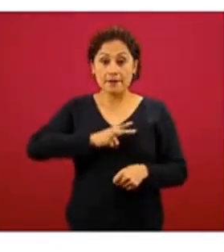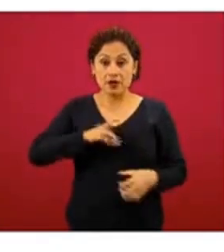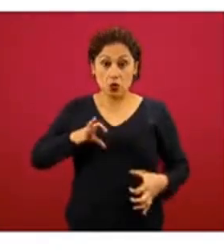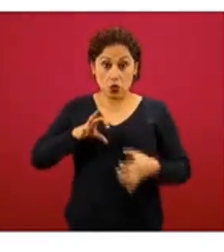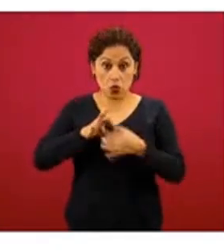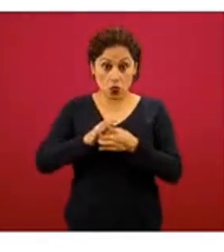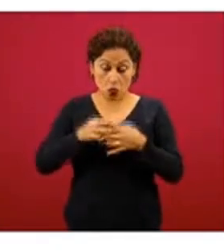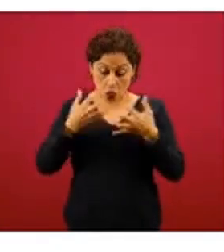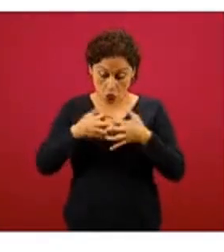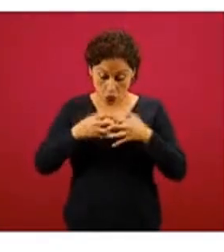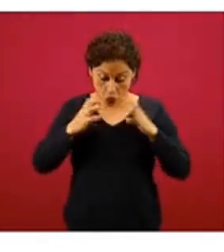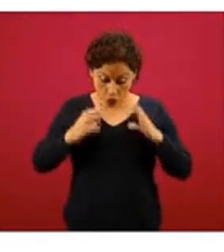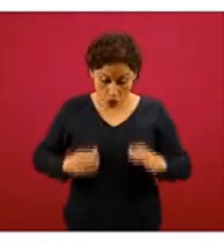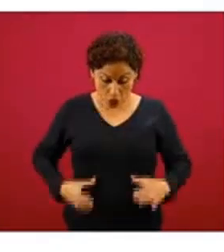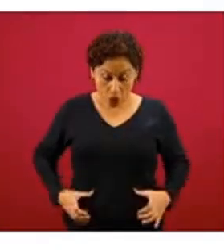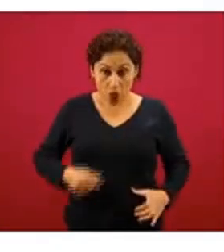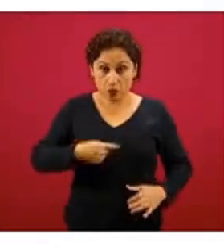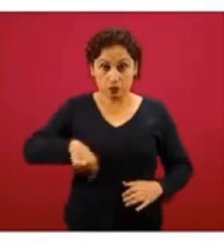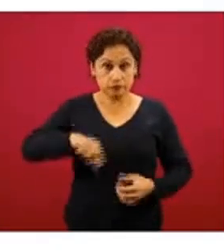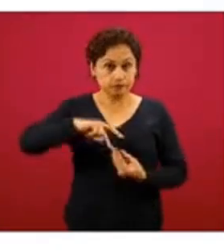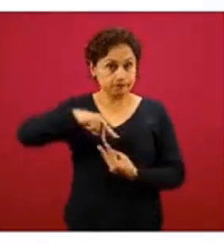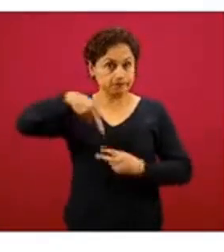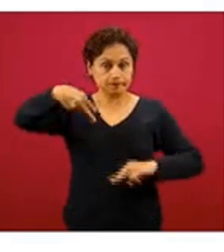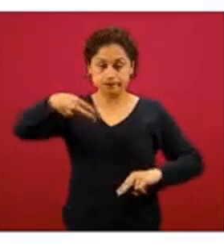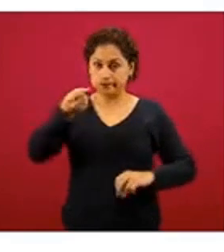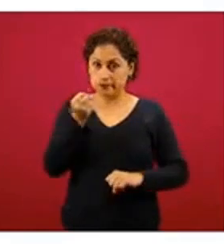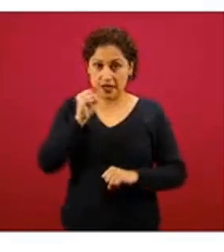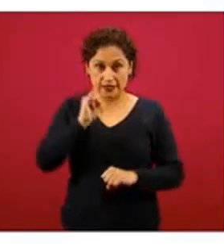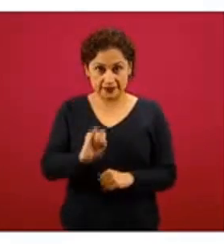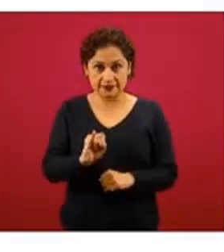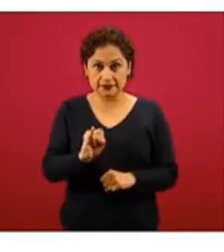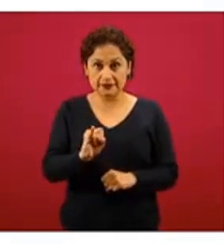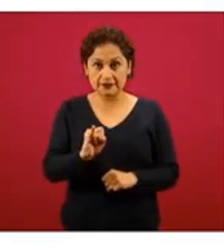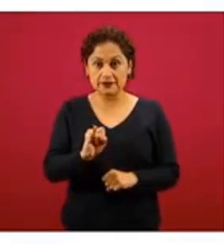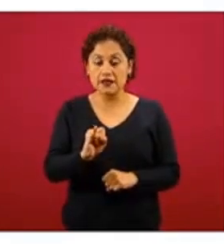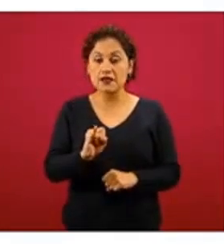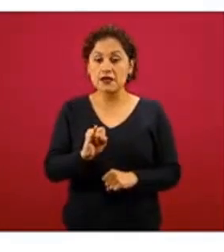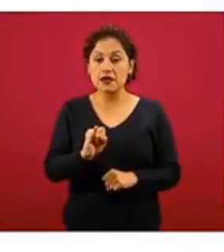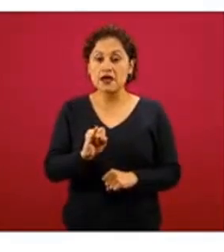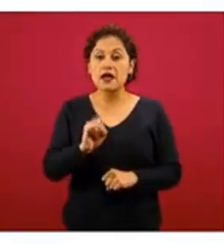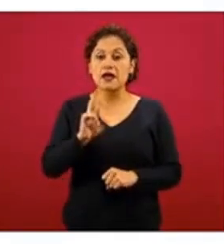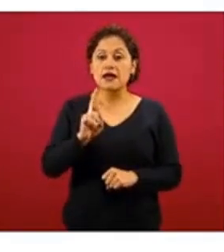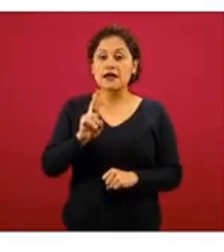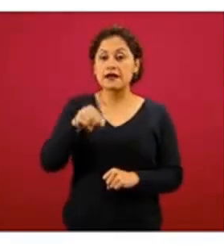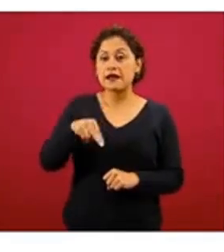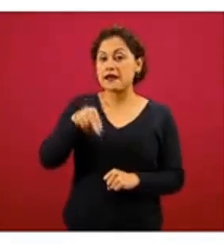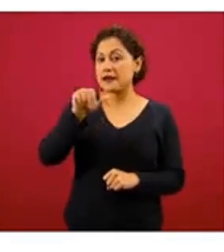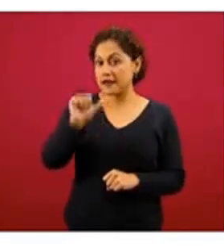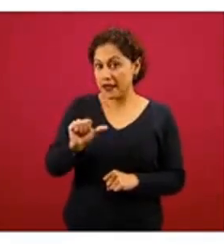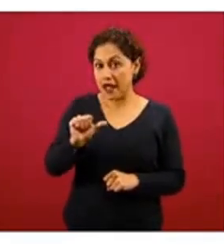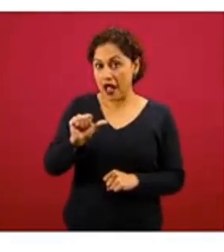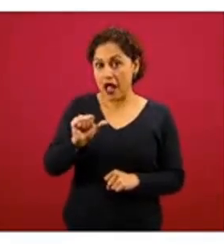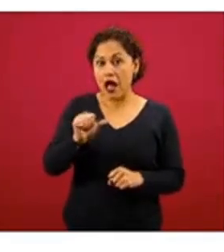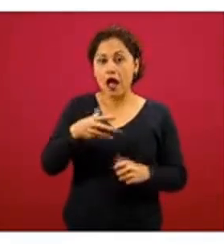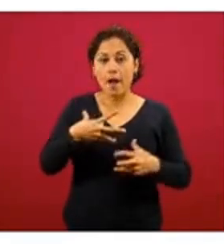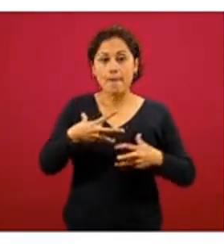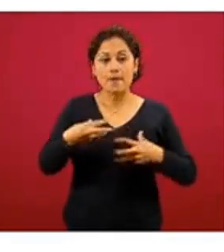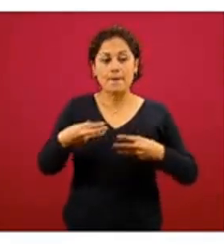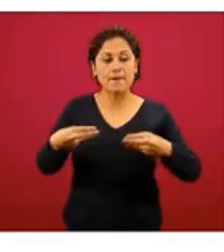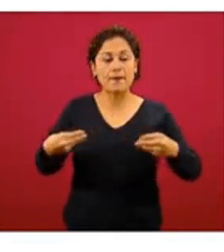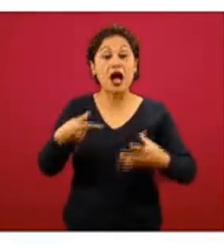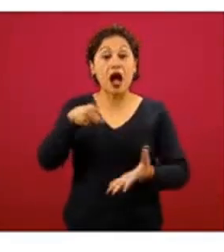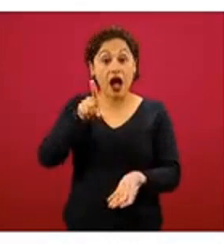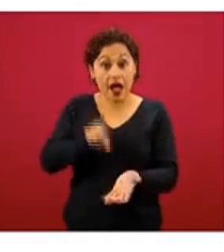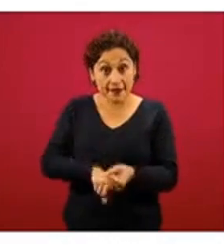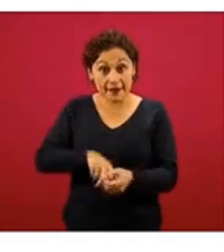enzimáticos y de integración genética, varias de estas producción, el RNA se replica y sale